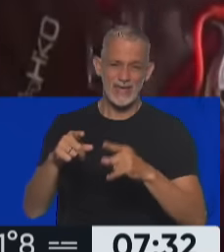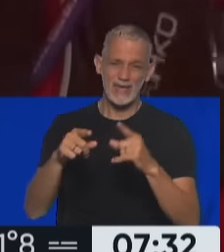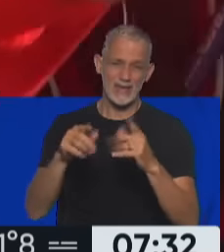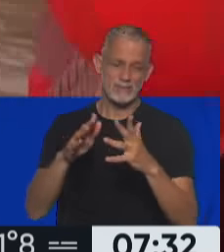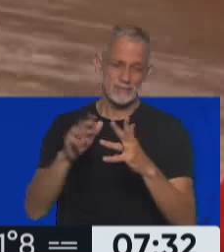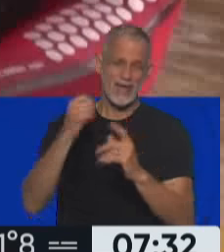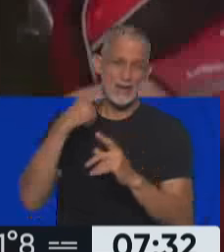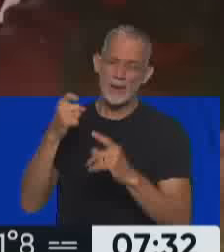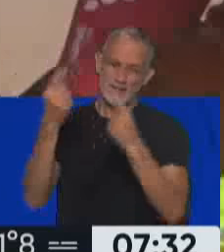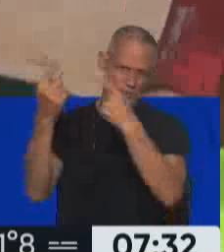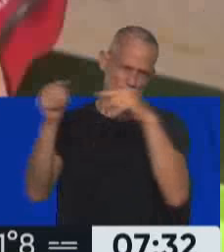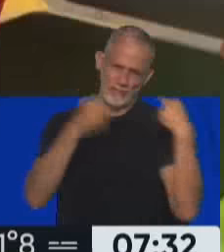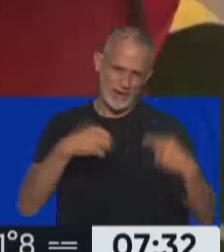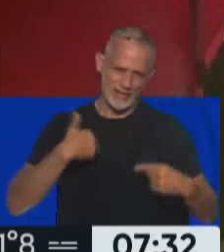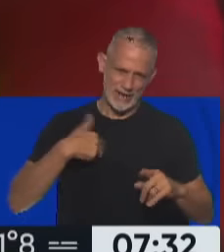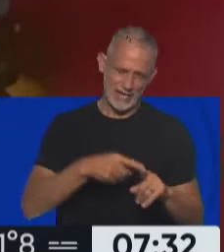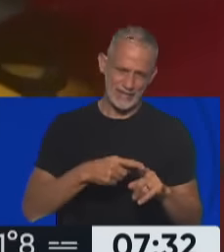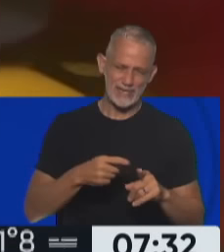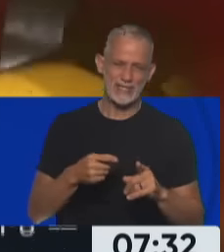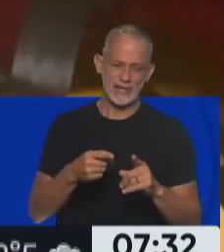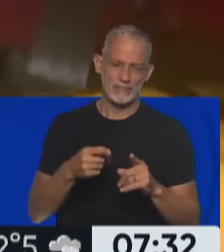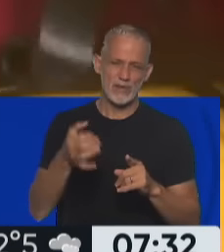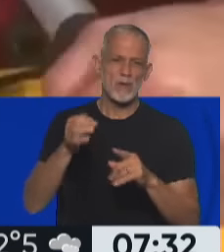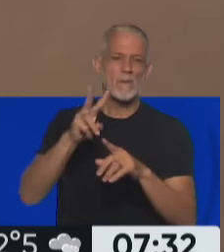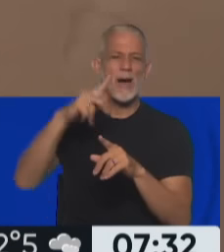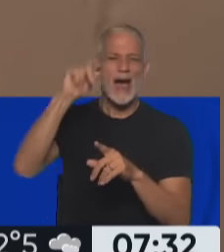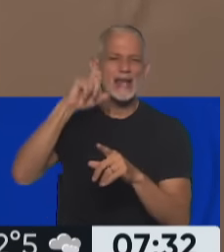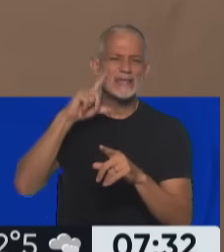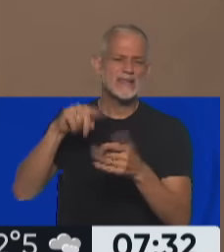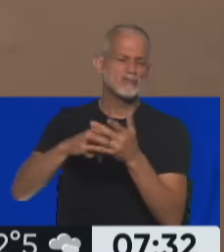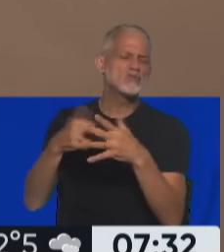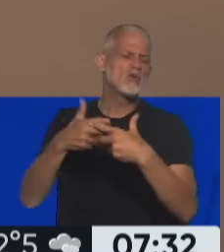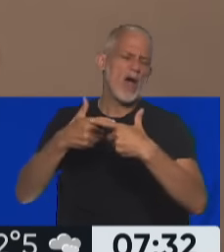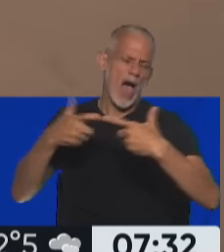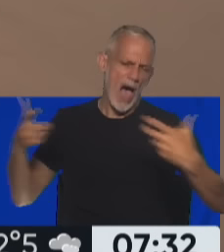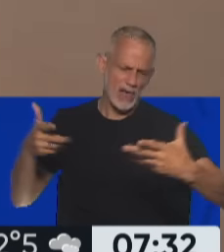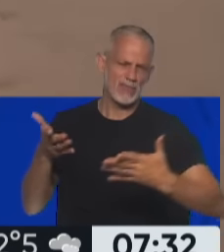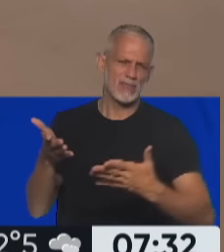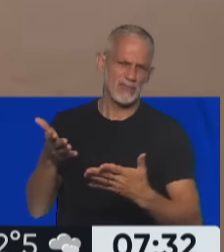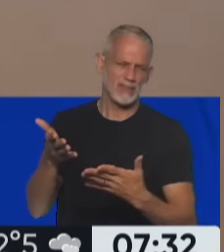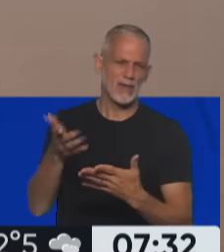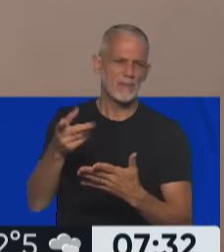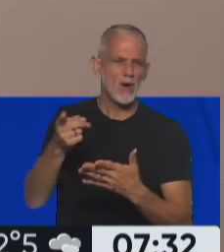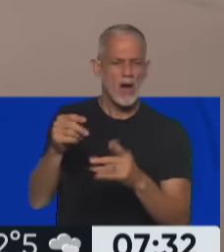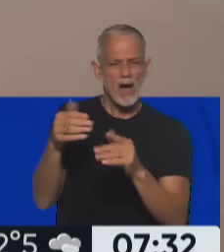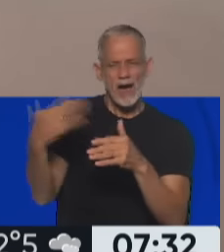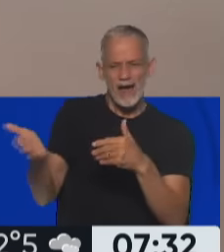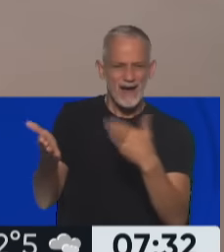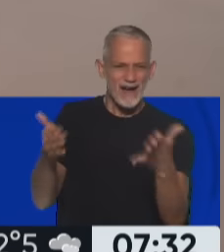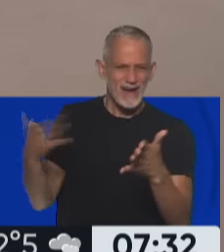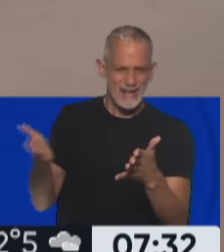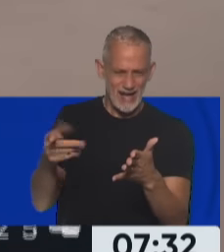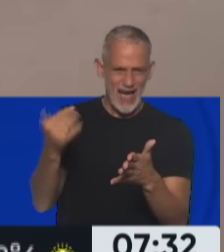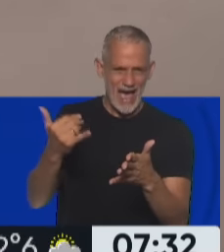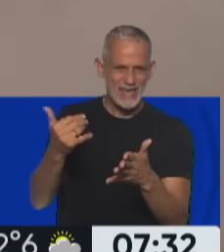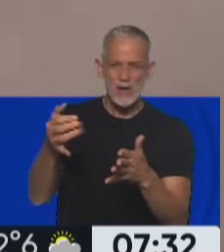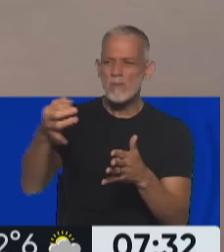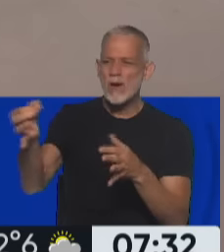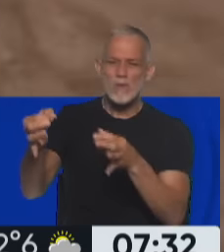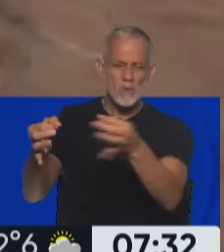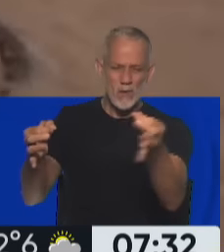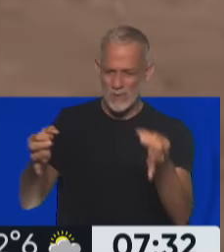distintas a las de la República Argentina. Es cierto, Valencia es una gran ciudad, pero tiene en los alrededores